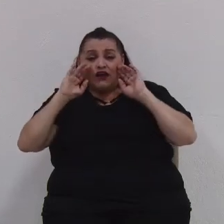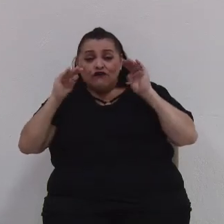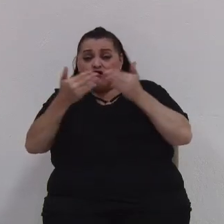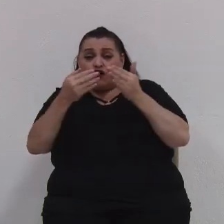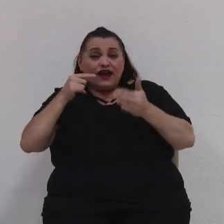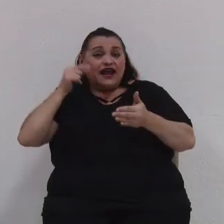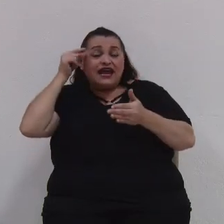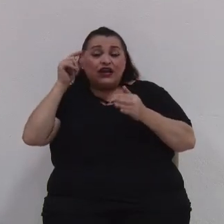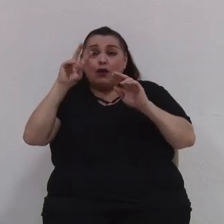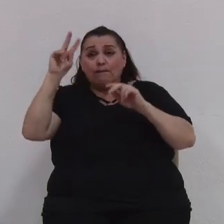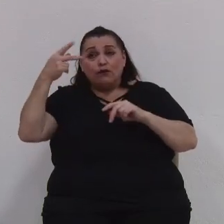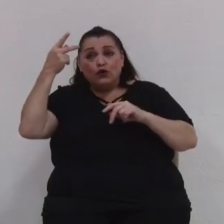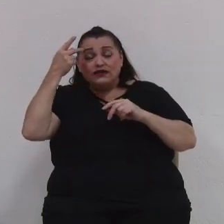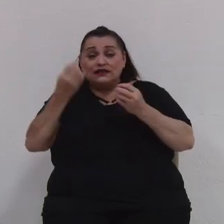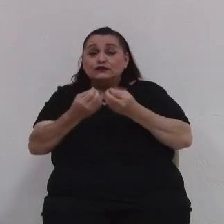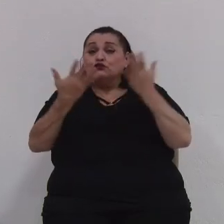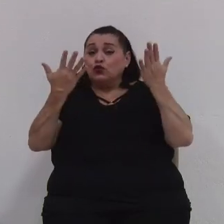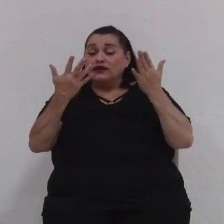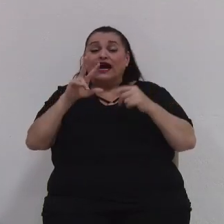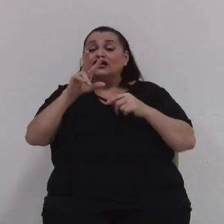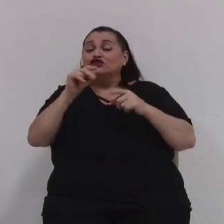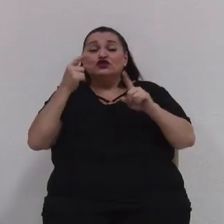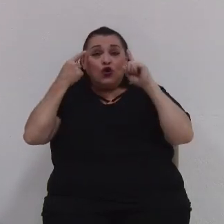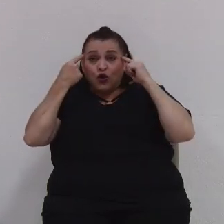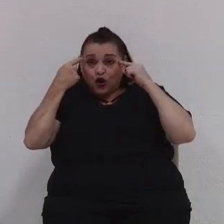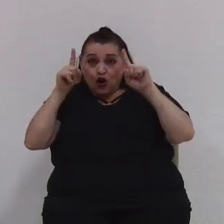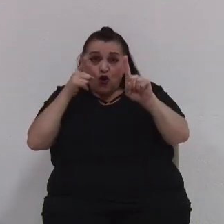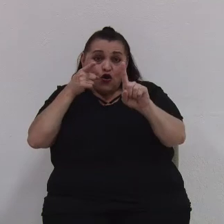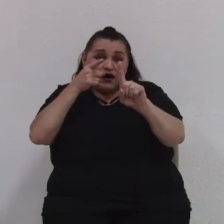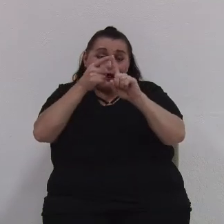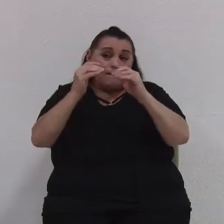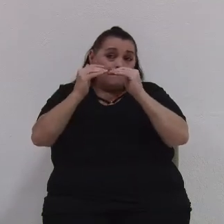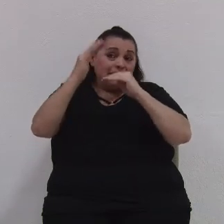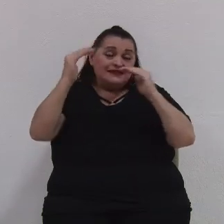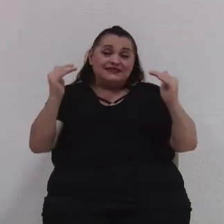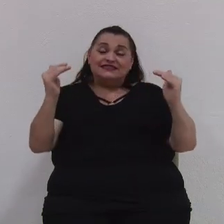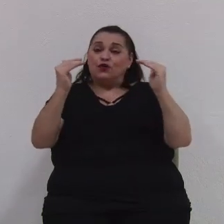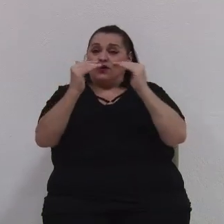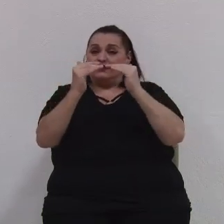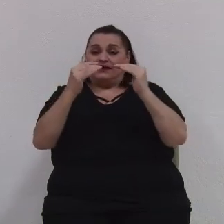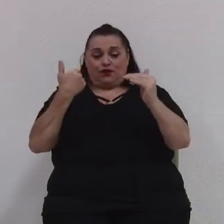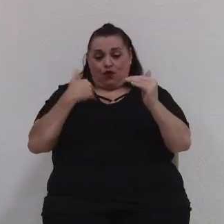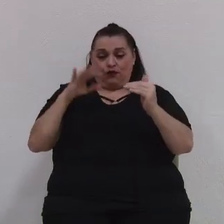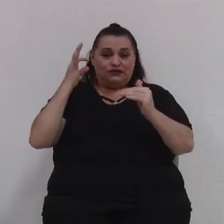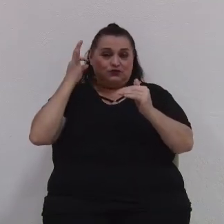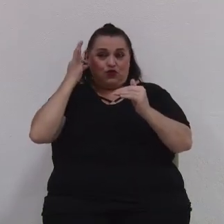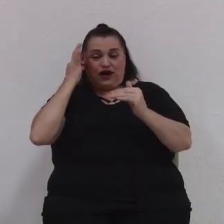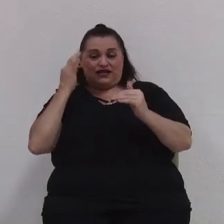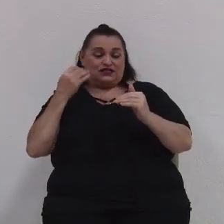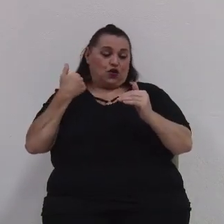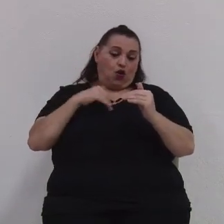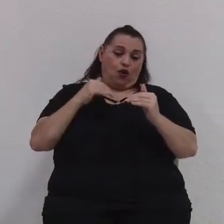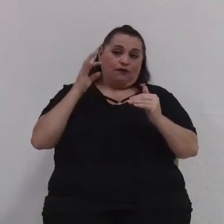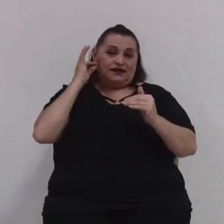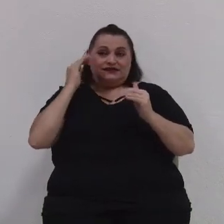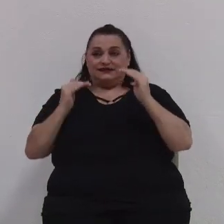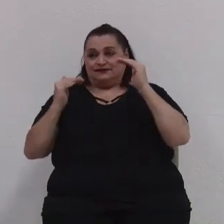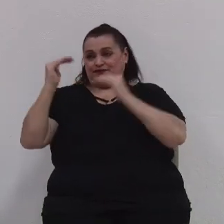género en políticas públicas que no llevan a mayor igualdad ni de los hombres, ni de las mujeres, ni de los hombres con respecto a las